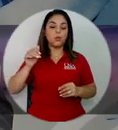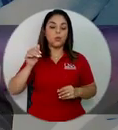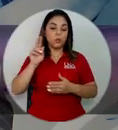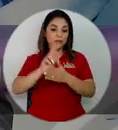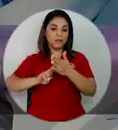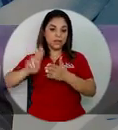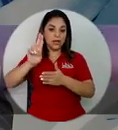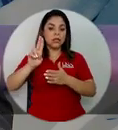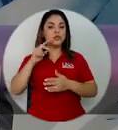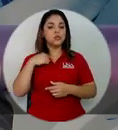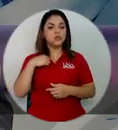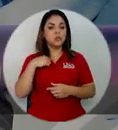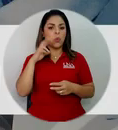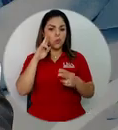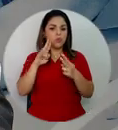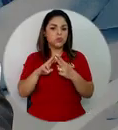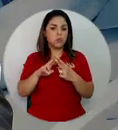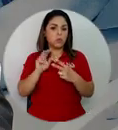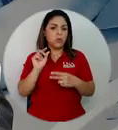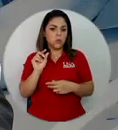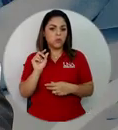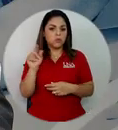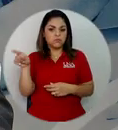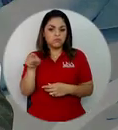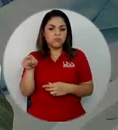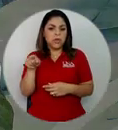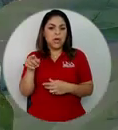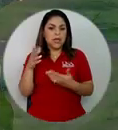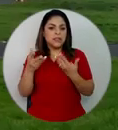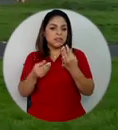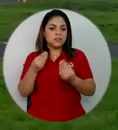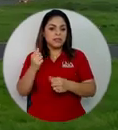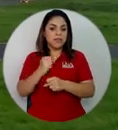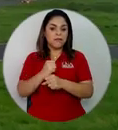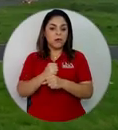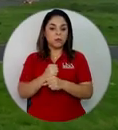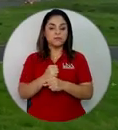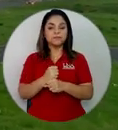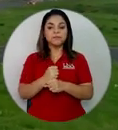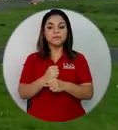del trabajo que habían hecho las personas que me antecedieron